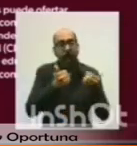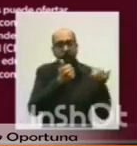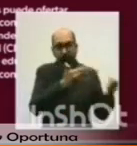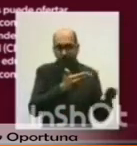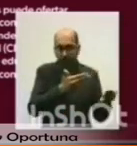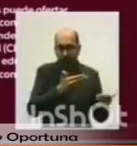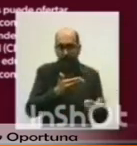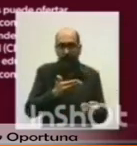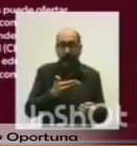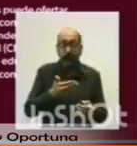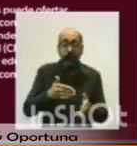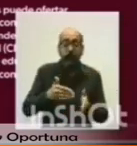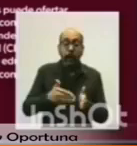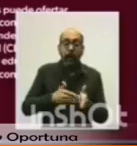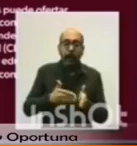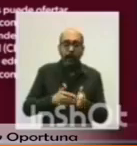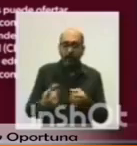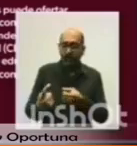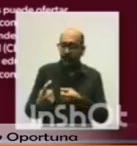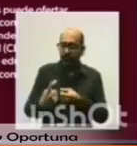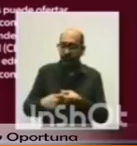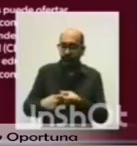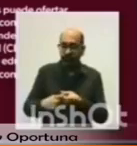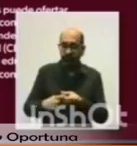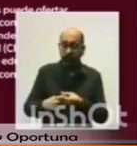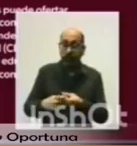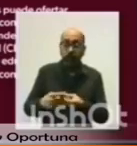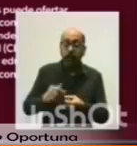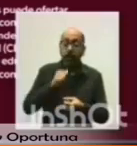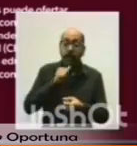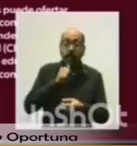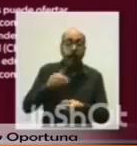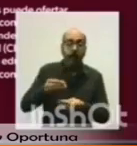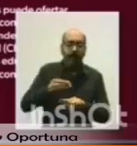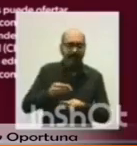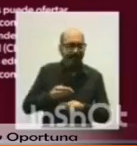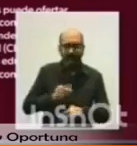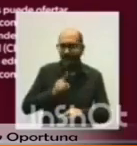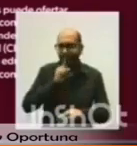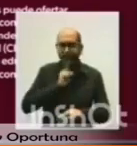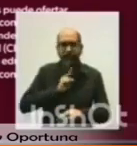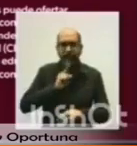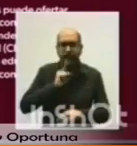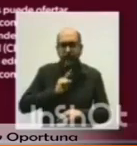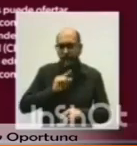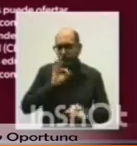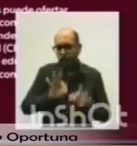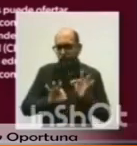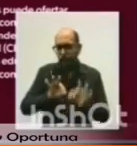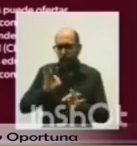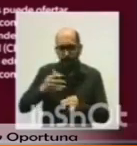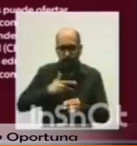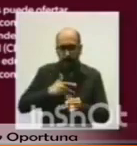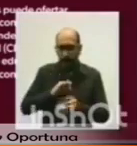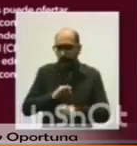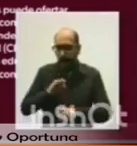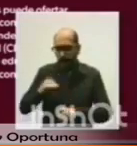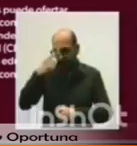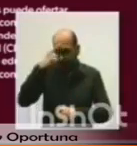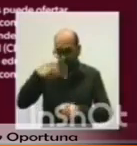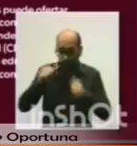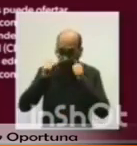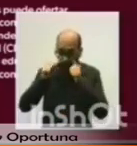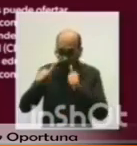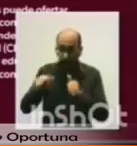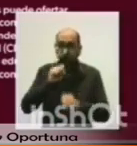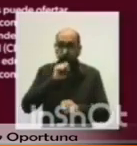vamos a entregar las hojas de afiliación, es una rotunda mentira. Aquí está las fechas establecidas para ser atendidos y